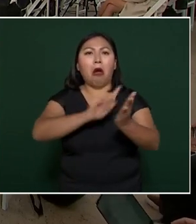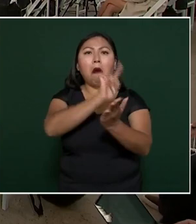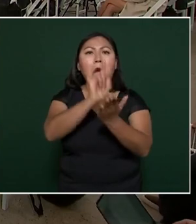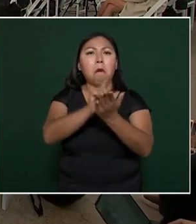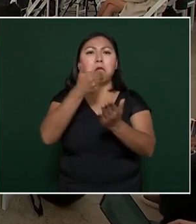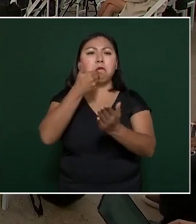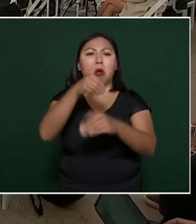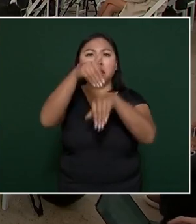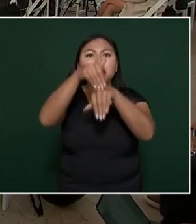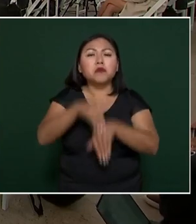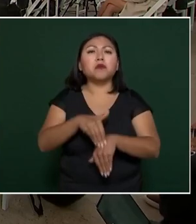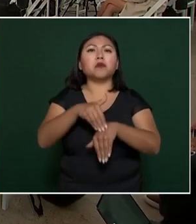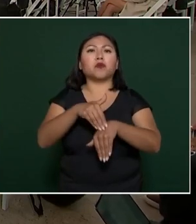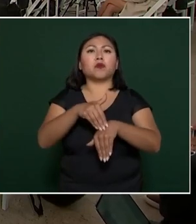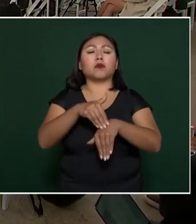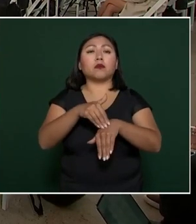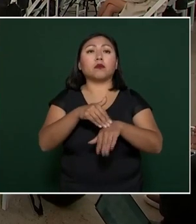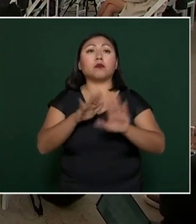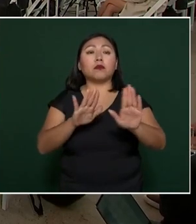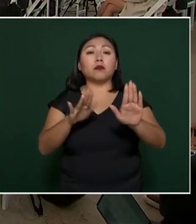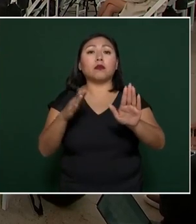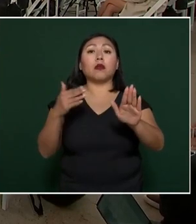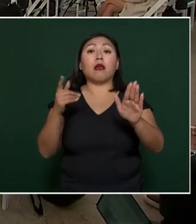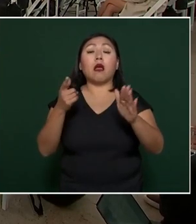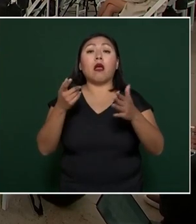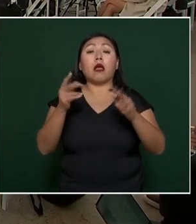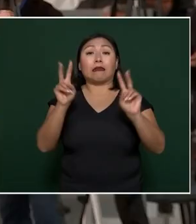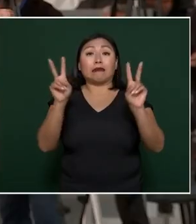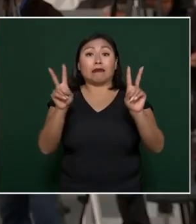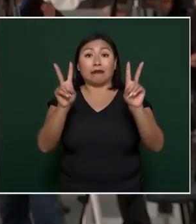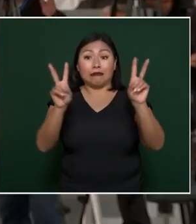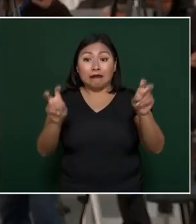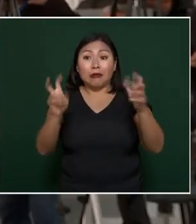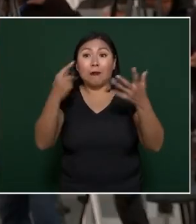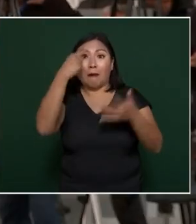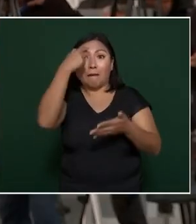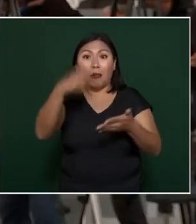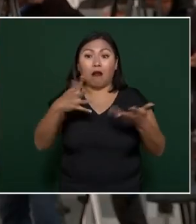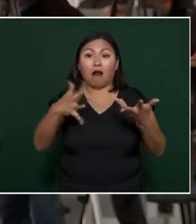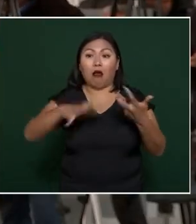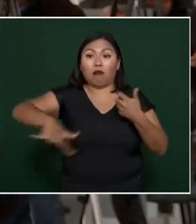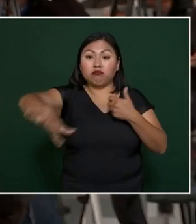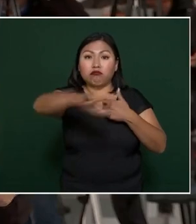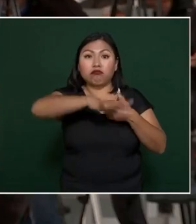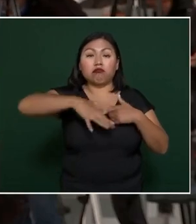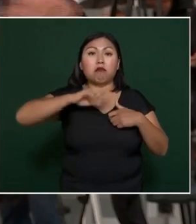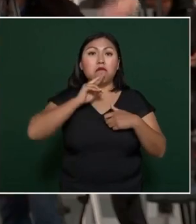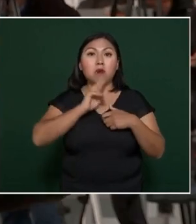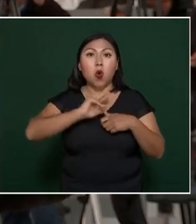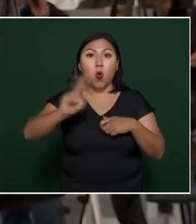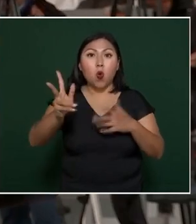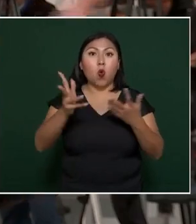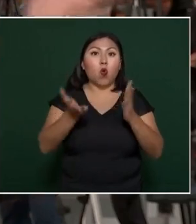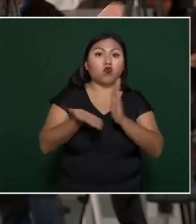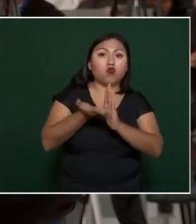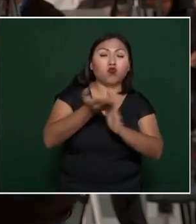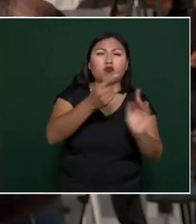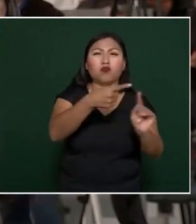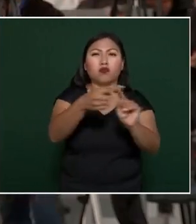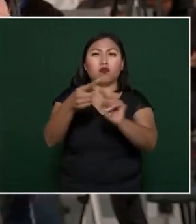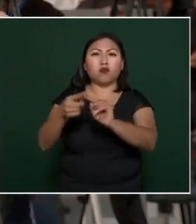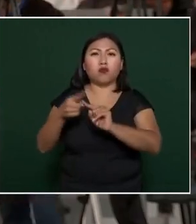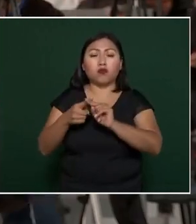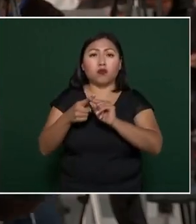concretamente estos temas de inversión en el presupuesto Pues que sea más contundente que se llegue con más